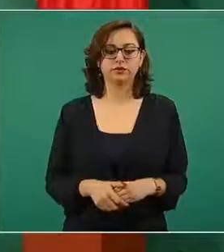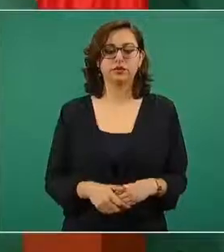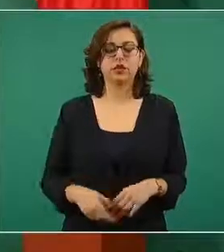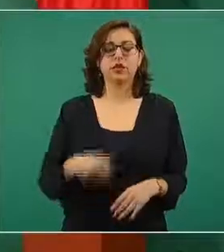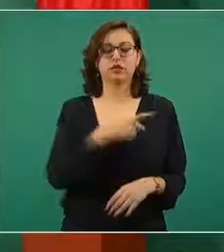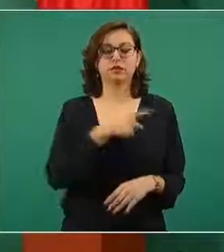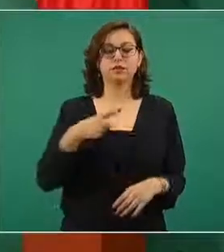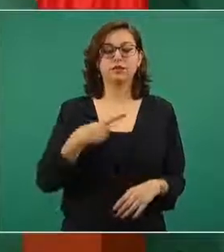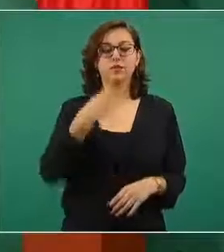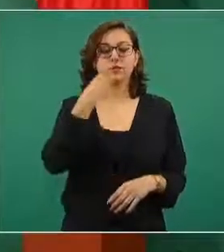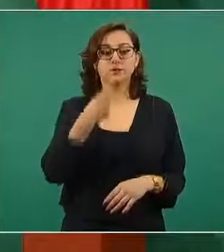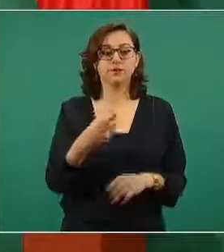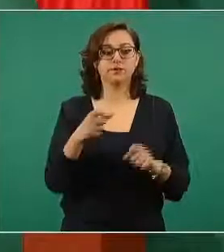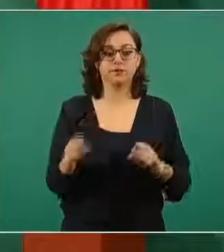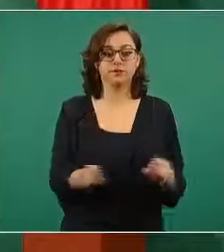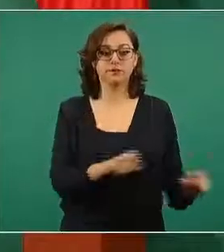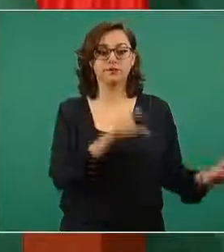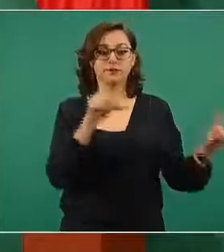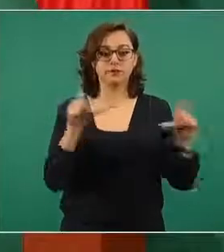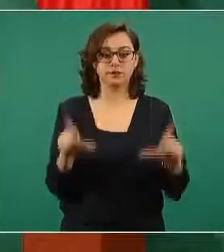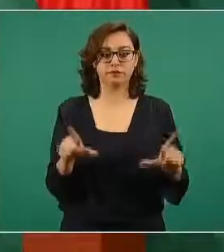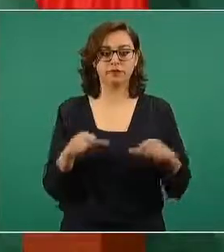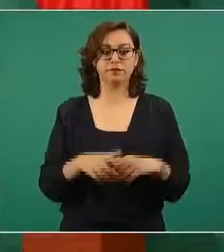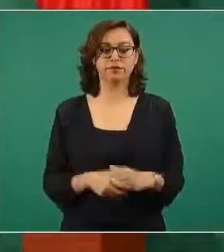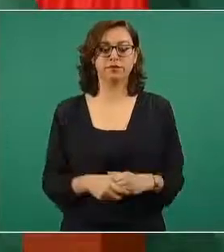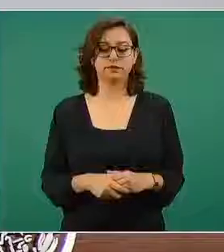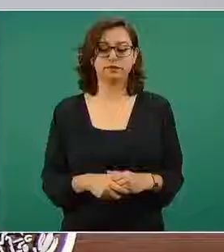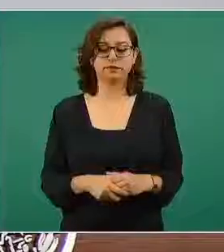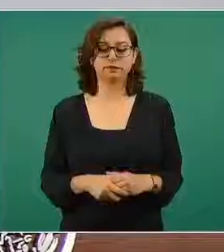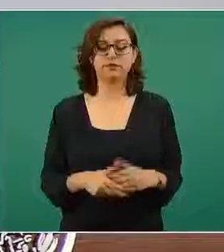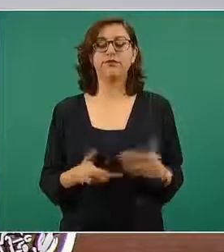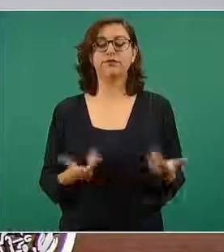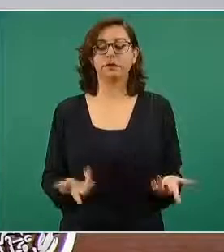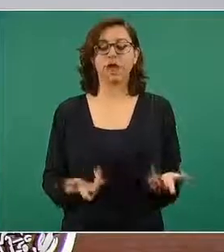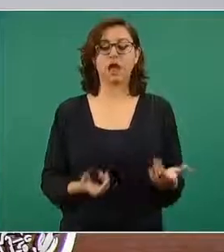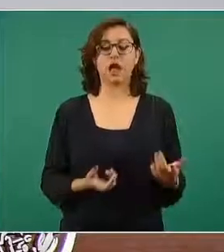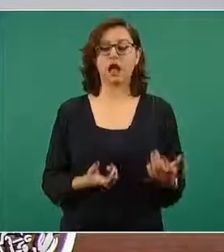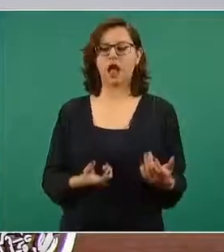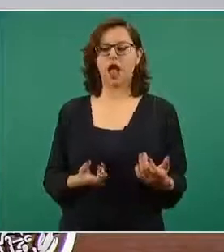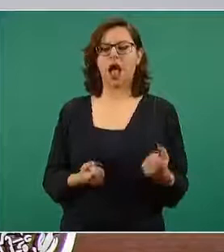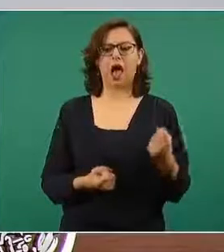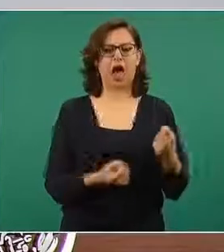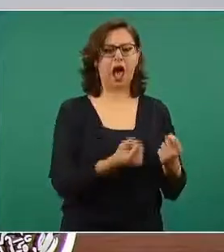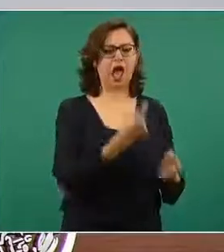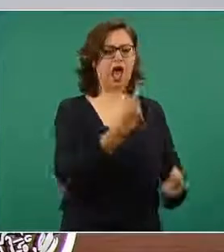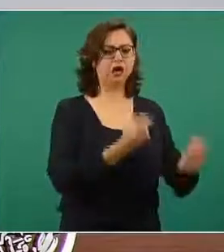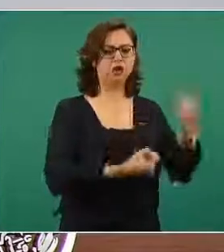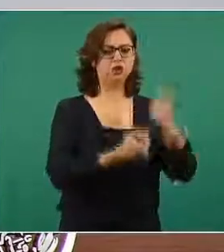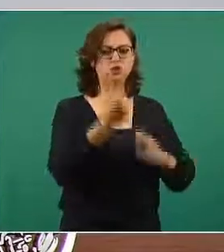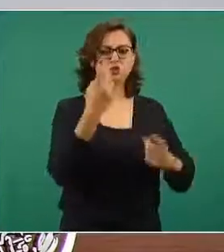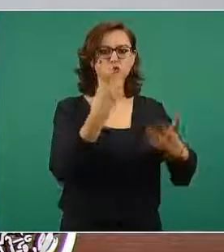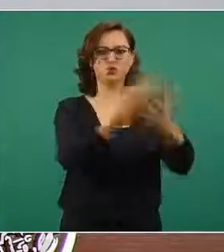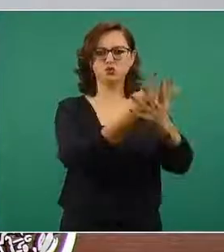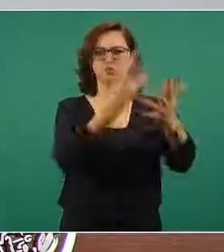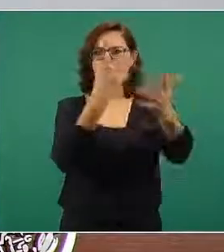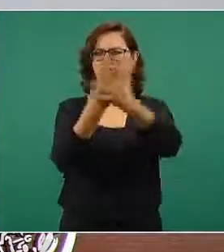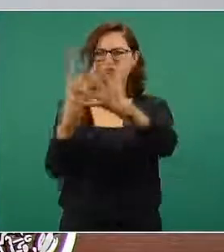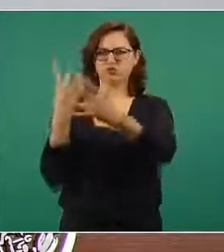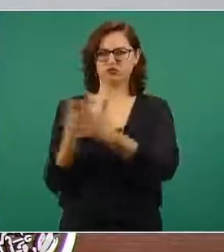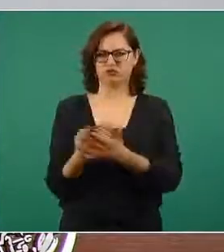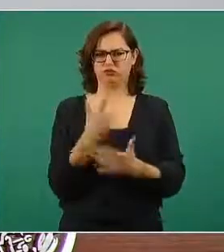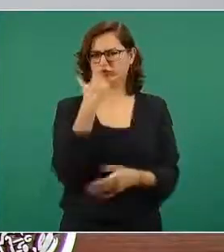que, la siguiente por favor, que sí, que aún hay procesos penales abiertos para investigar